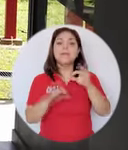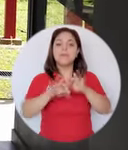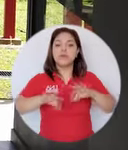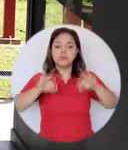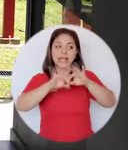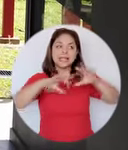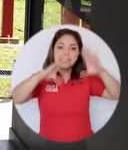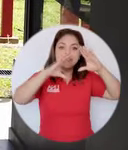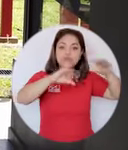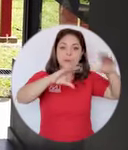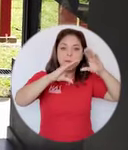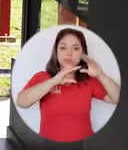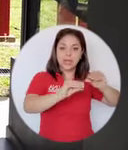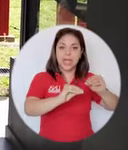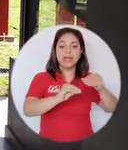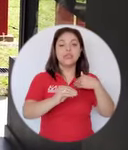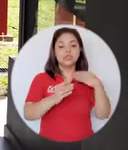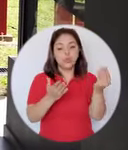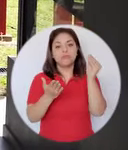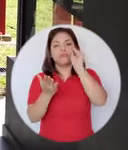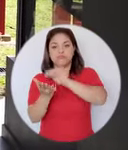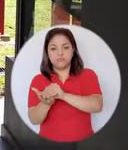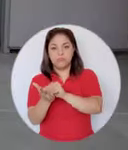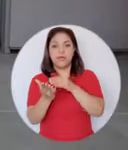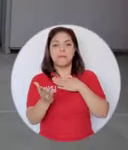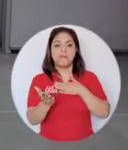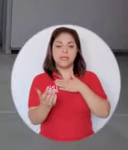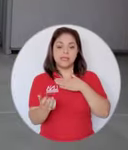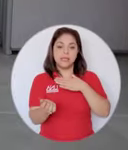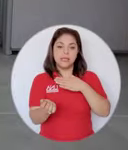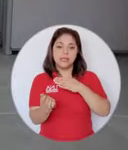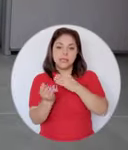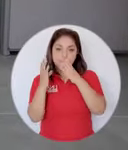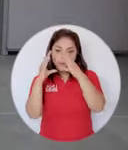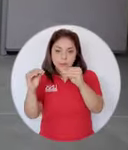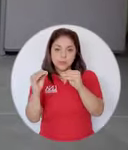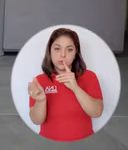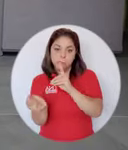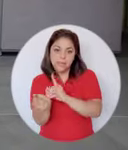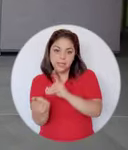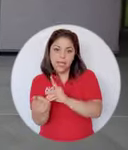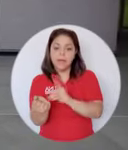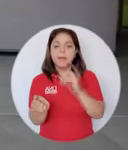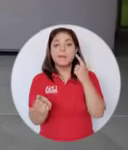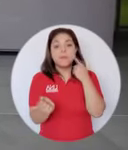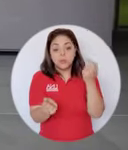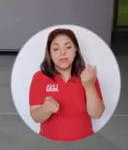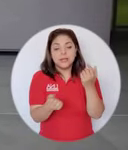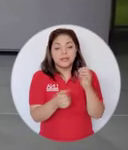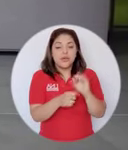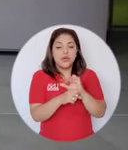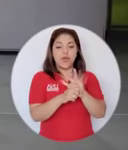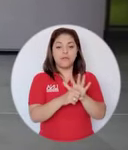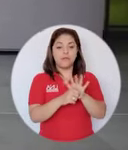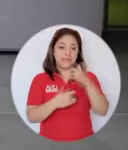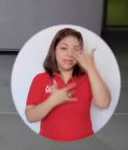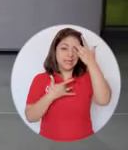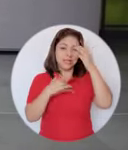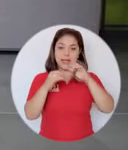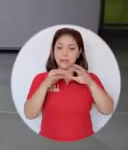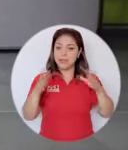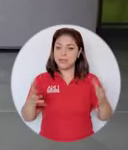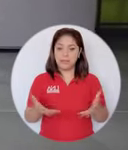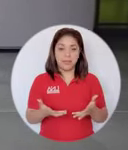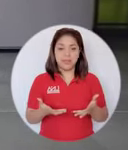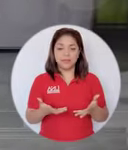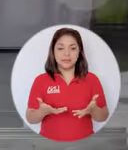es importante reportarla, es importante Claro. tenerla en mi registro médico. ¿Y esto por qué? Porque justamente COVID y